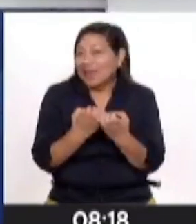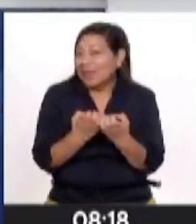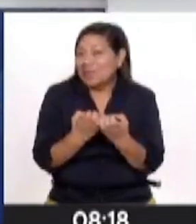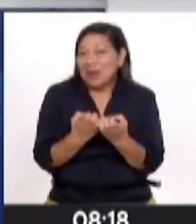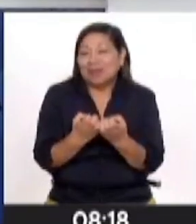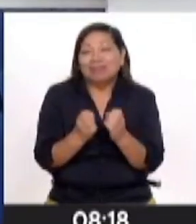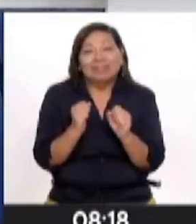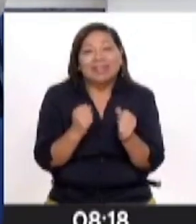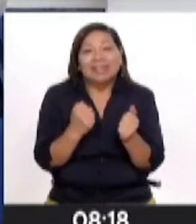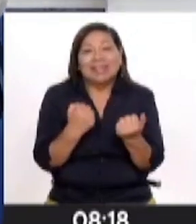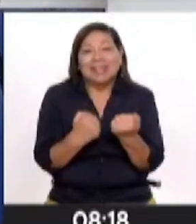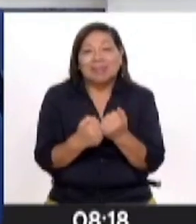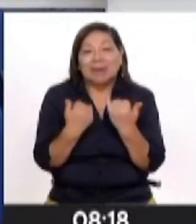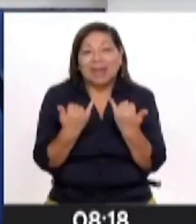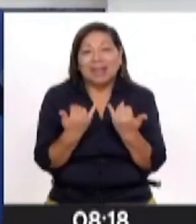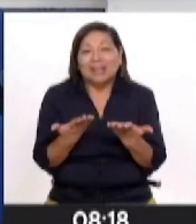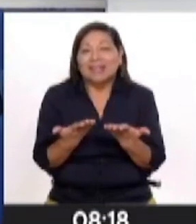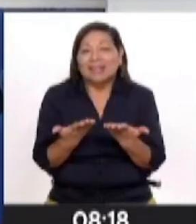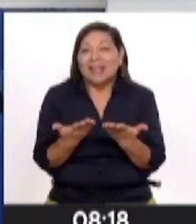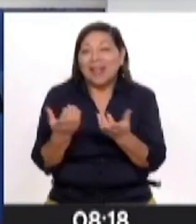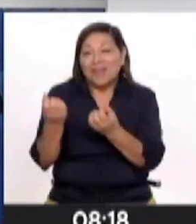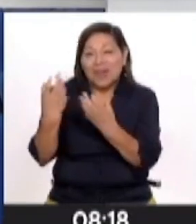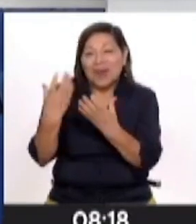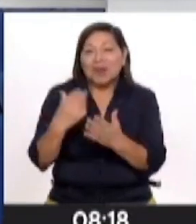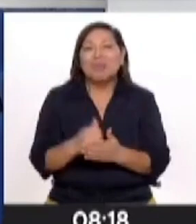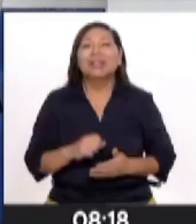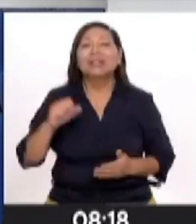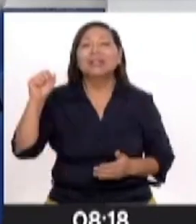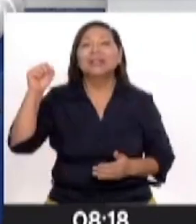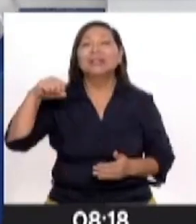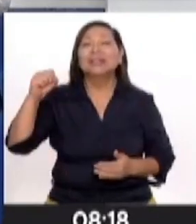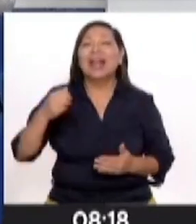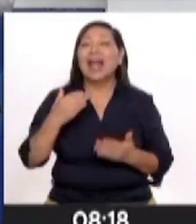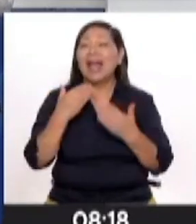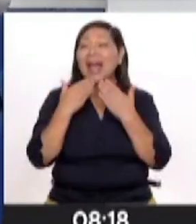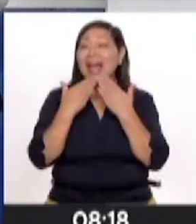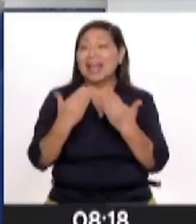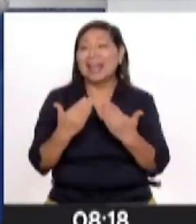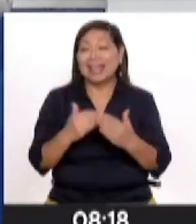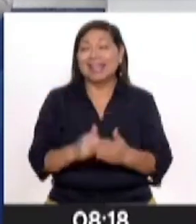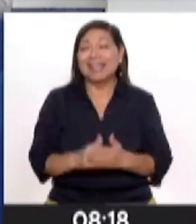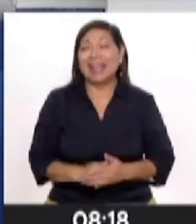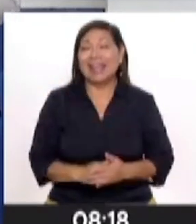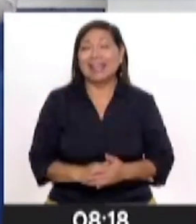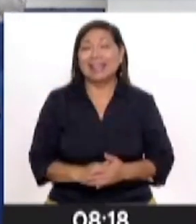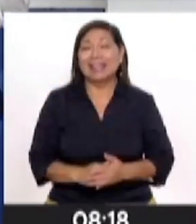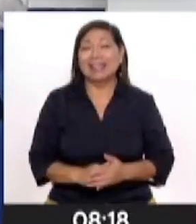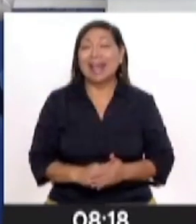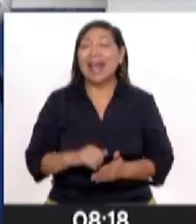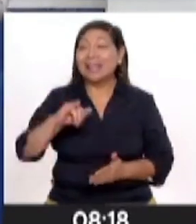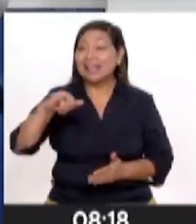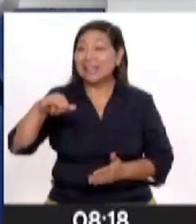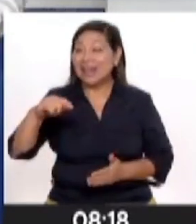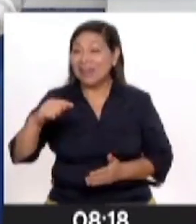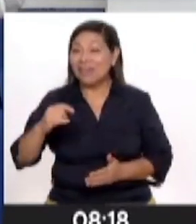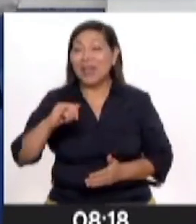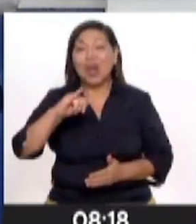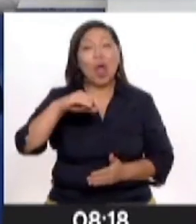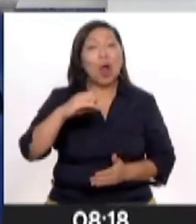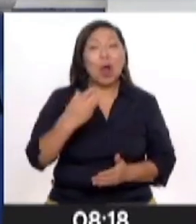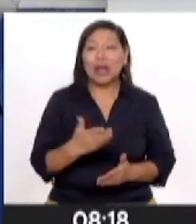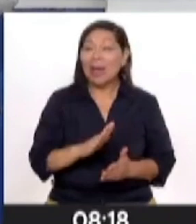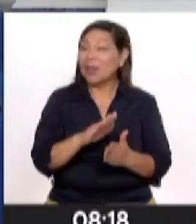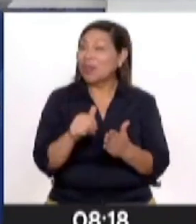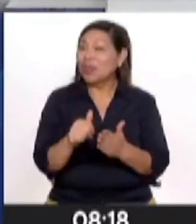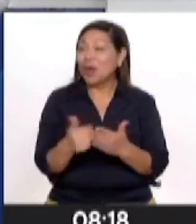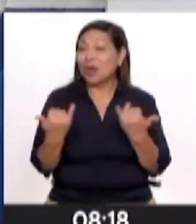que está siempre atento a este tipo de información. Sí, efectivamente. Muchas gracias, más bien. Gracias, Jennifer. Gracias, Jorge. Muchas gracias